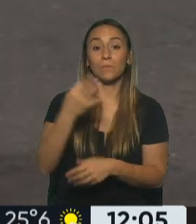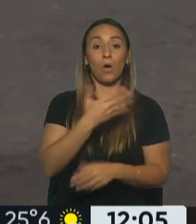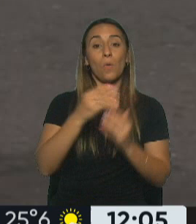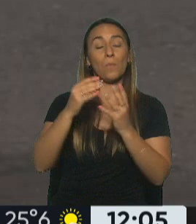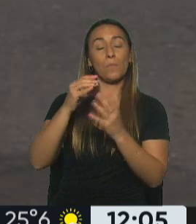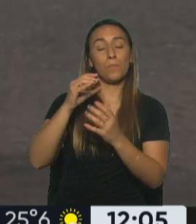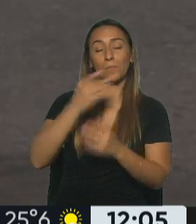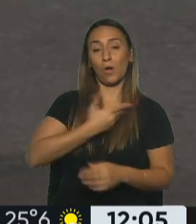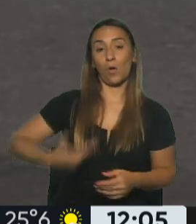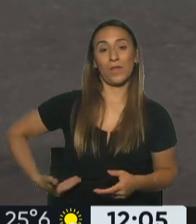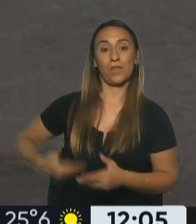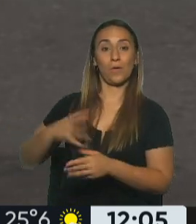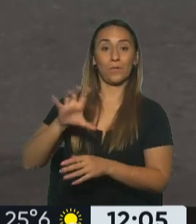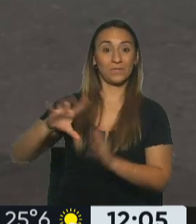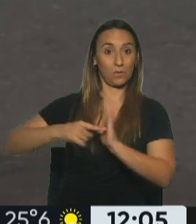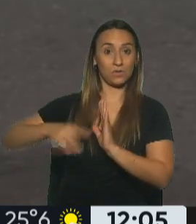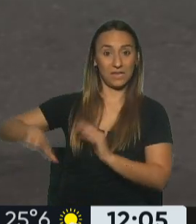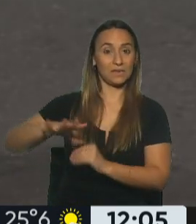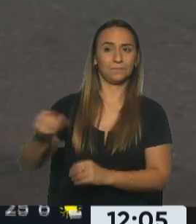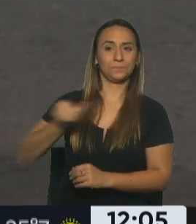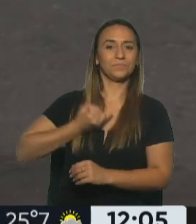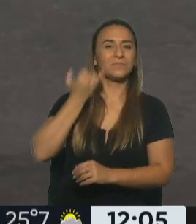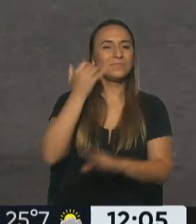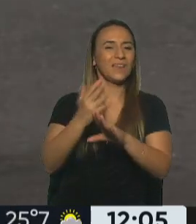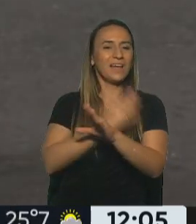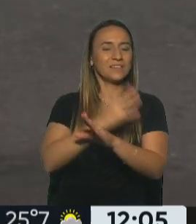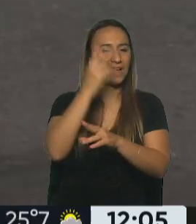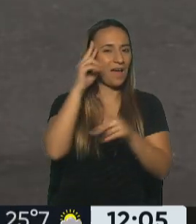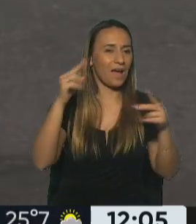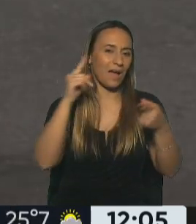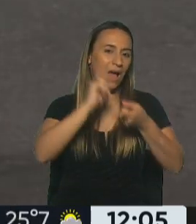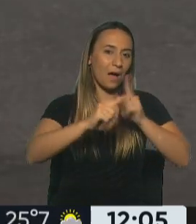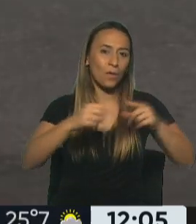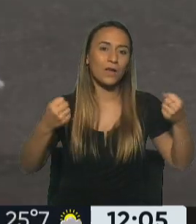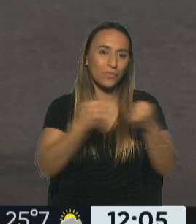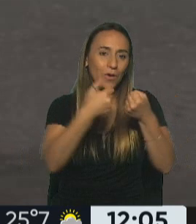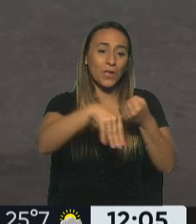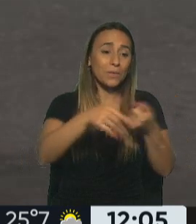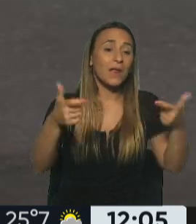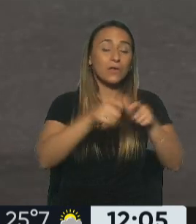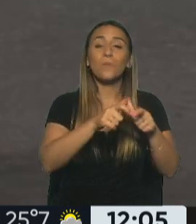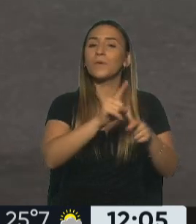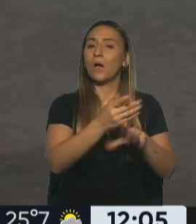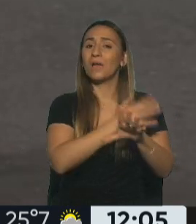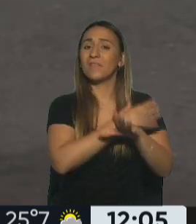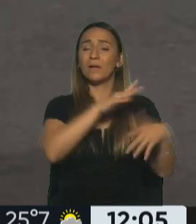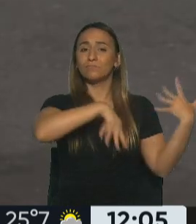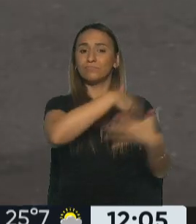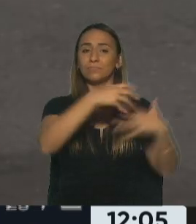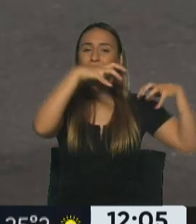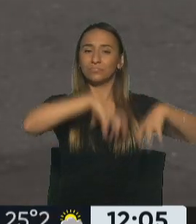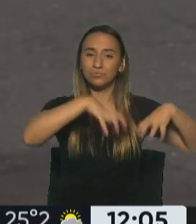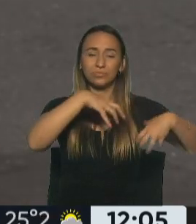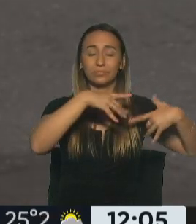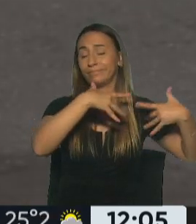encuentro ya estaba pautado, pero por las cuestiones de público conocimiento, el temporal, y que todos los dispositivos estuvieron afectados, ¿no?,